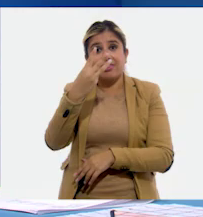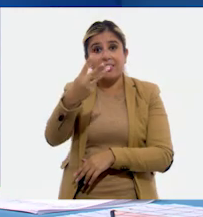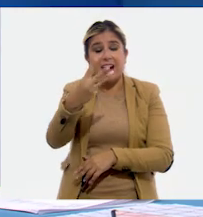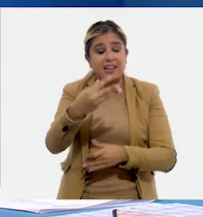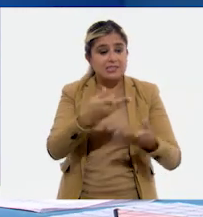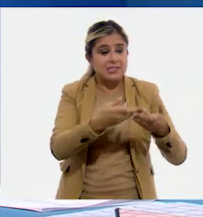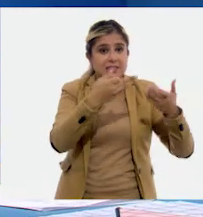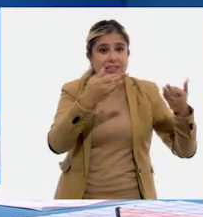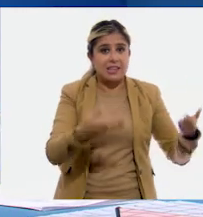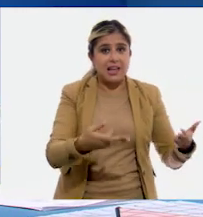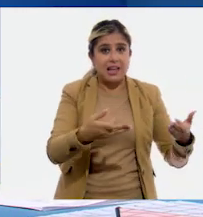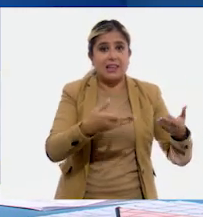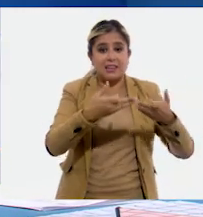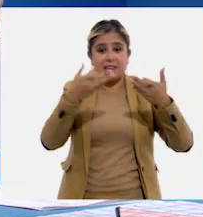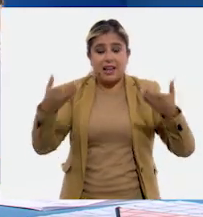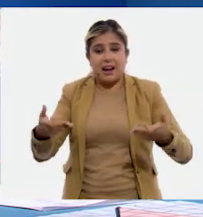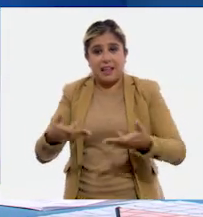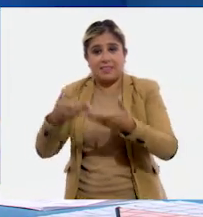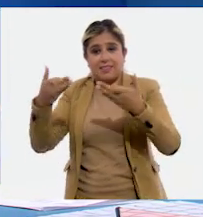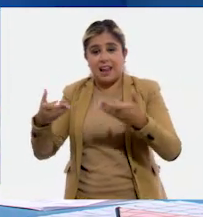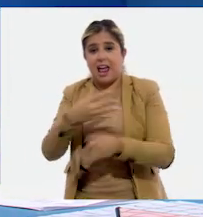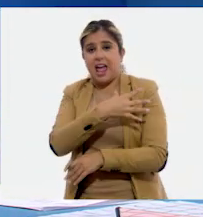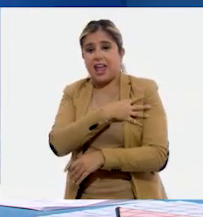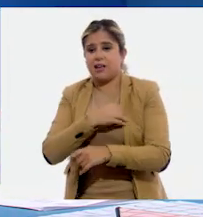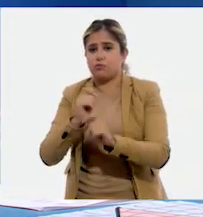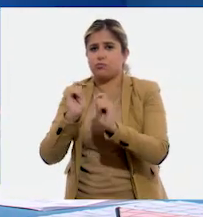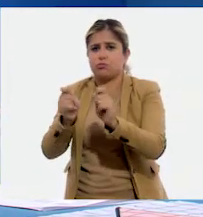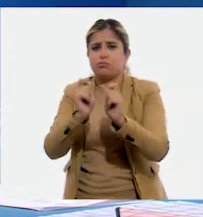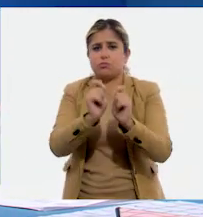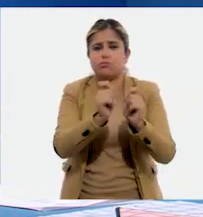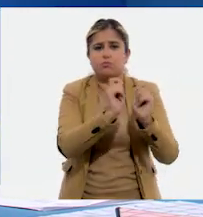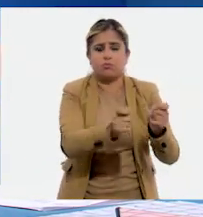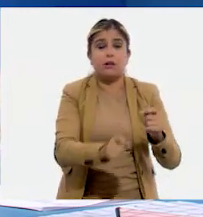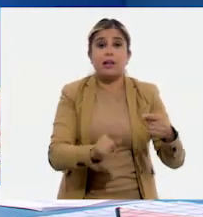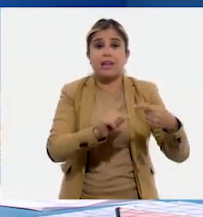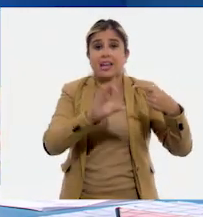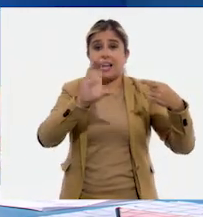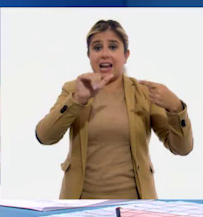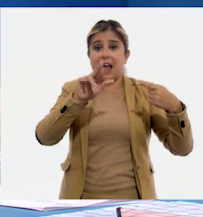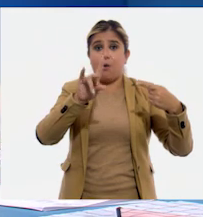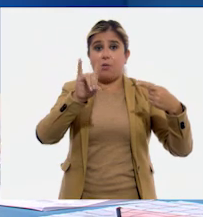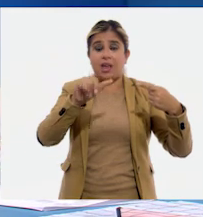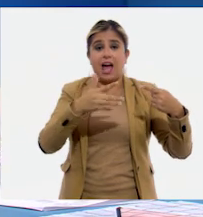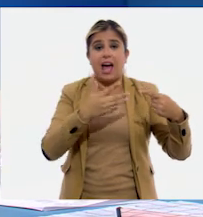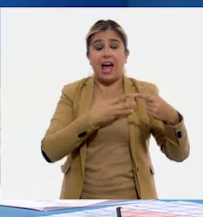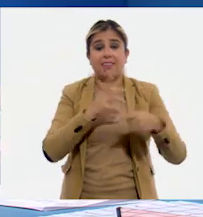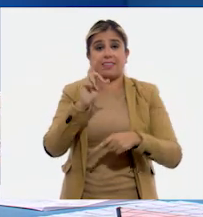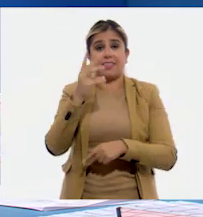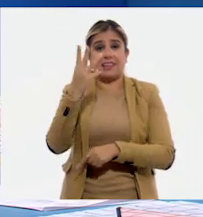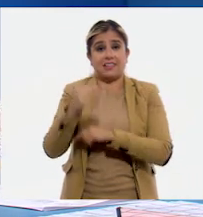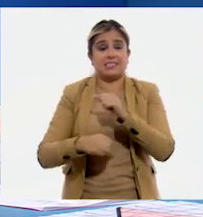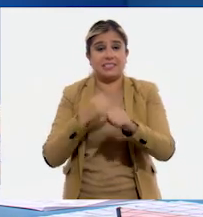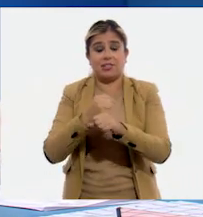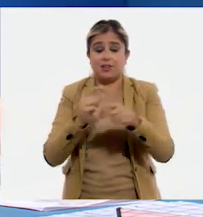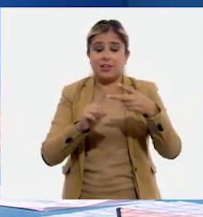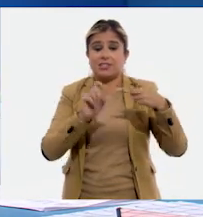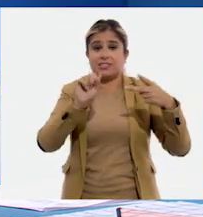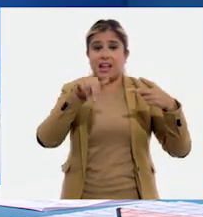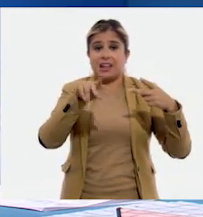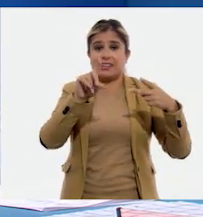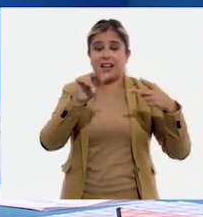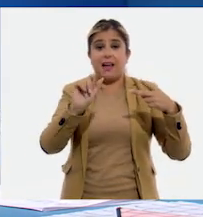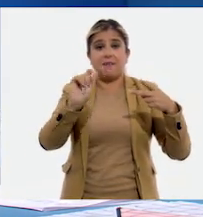sus 3 hijos. Claudia tiene 32 años, Sandra tiene 28